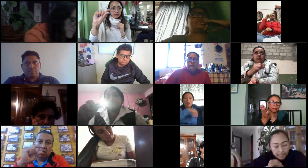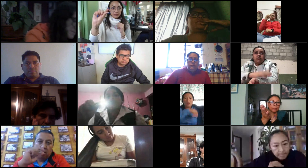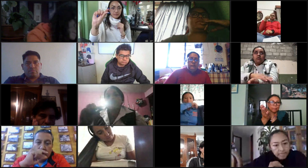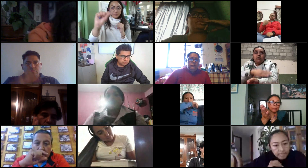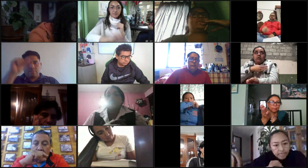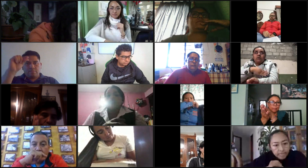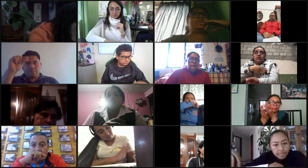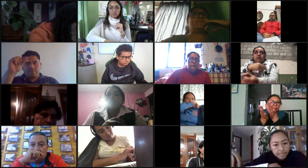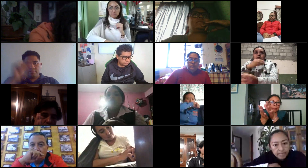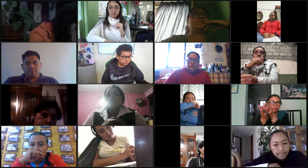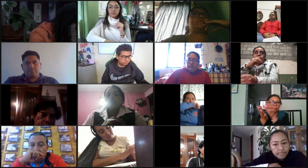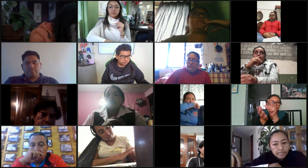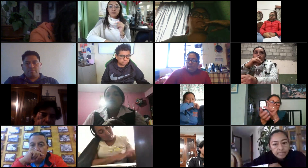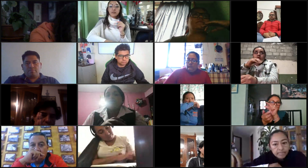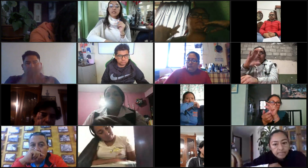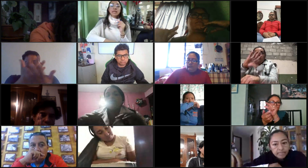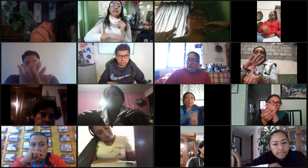poquito.